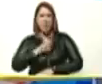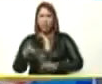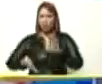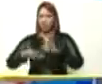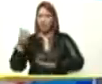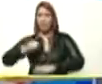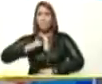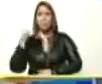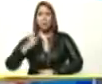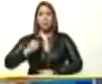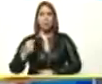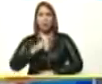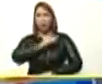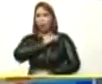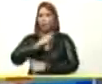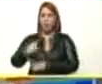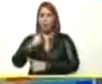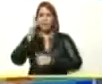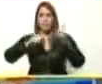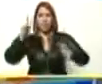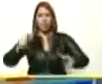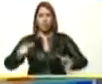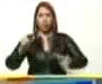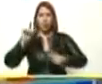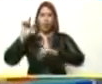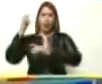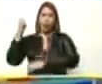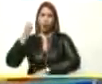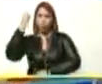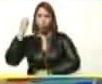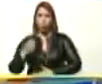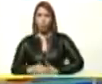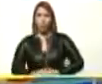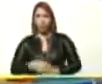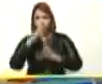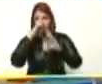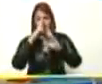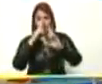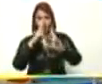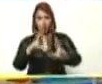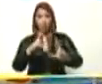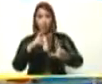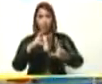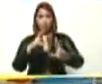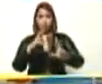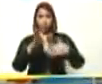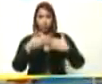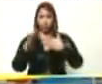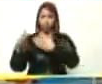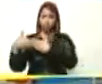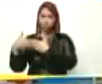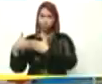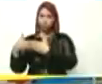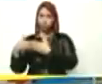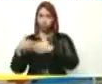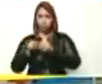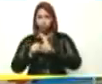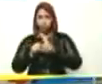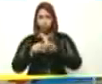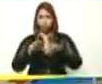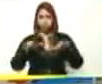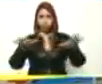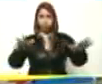para obligar a los ciudadanos de los Países Bajos a respetar las restricciones por la explosión del coronavirus.